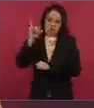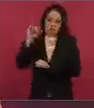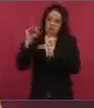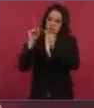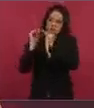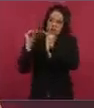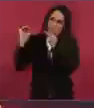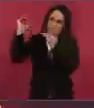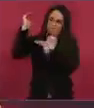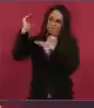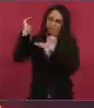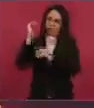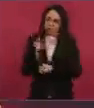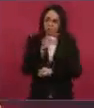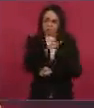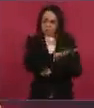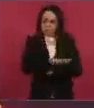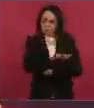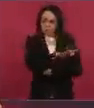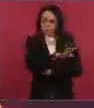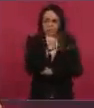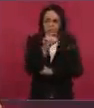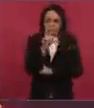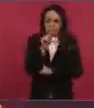propuso el Congreso,